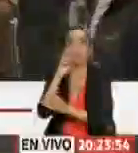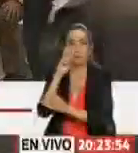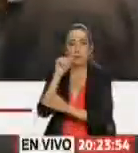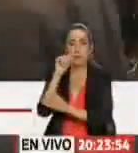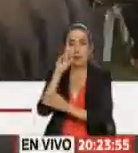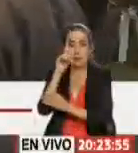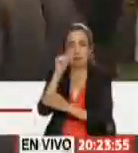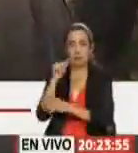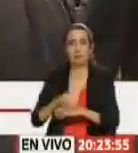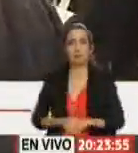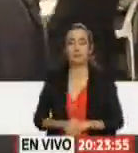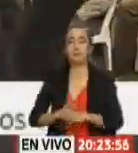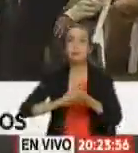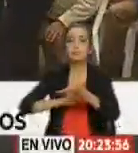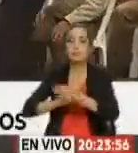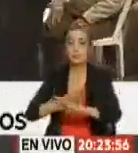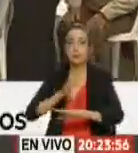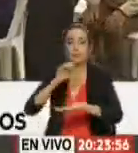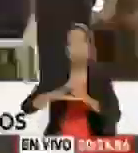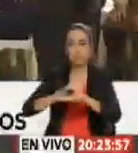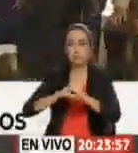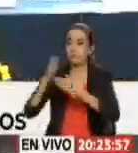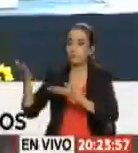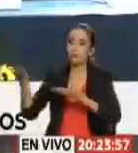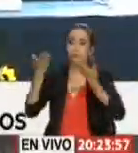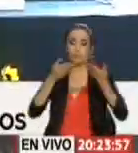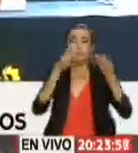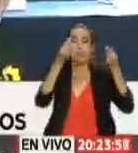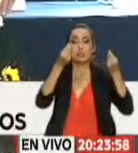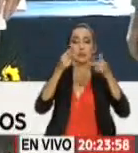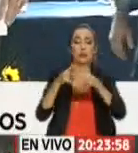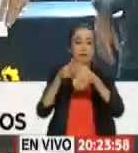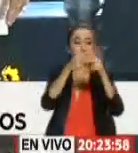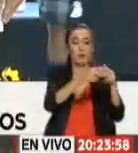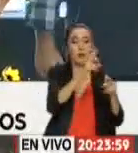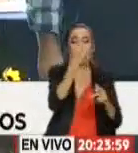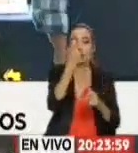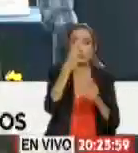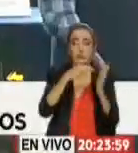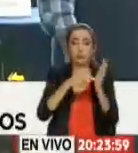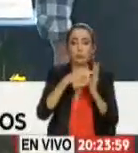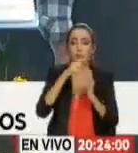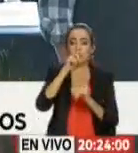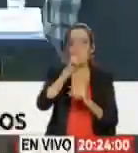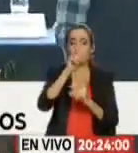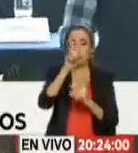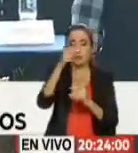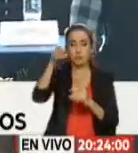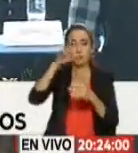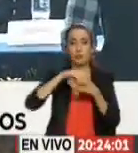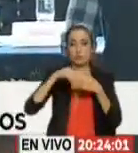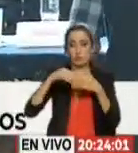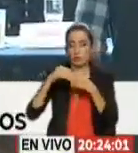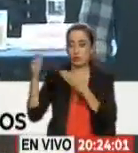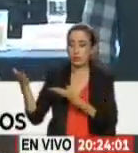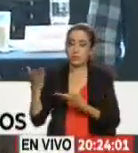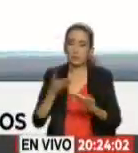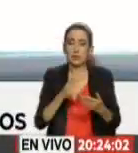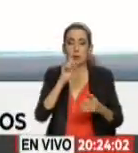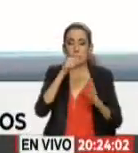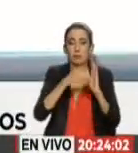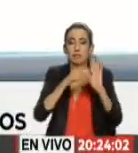segundo mandatario intervino en el acto de entrega de créditos por $11.2 millones para 1.700 unidades productivas de